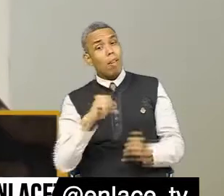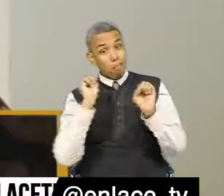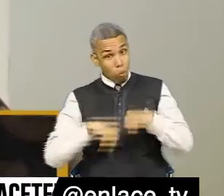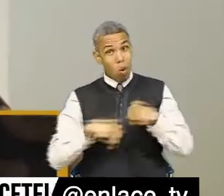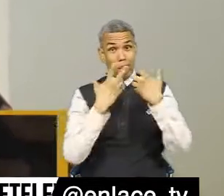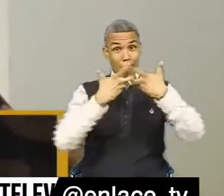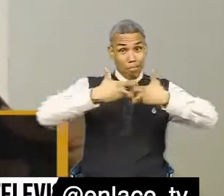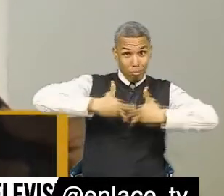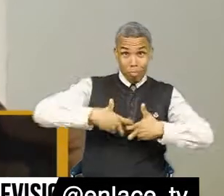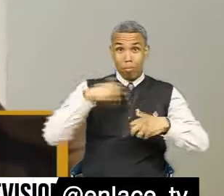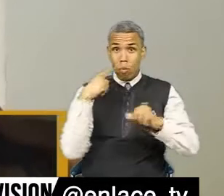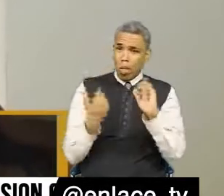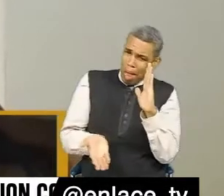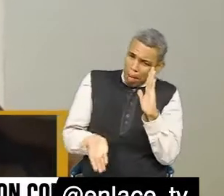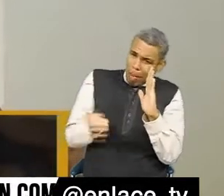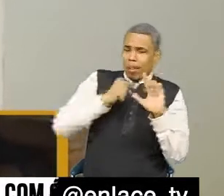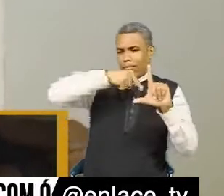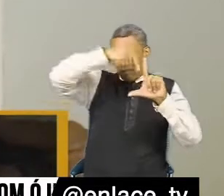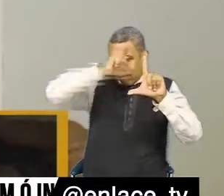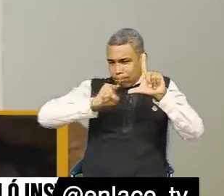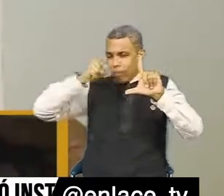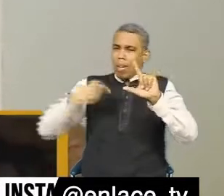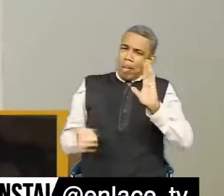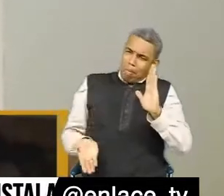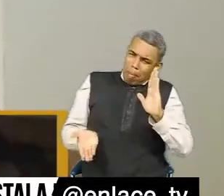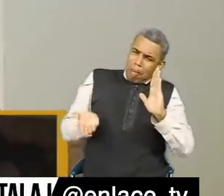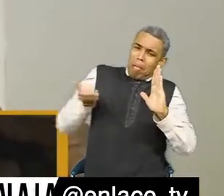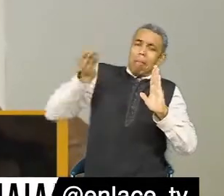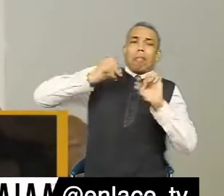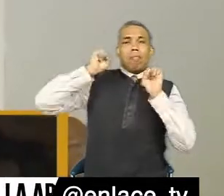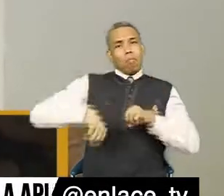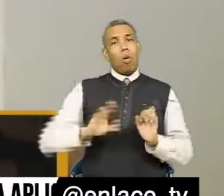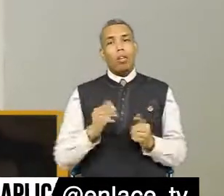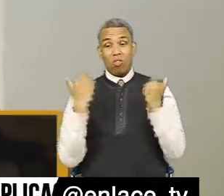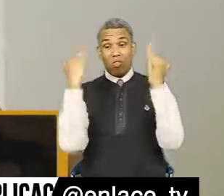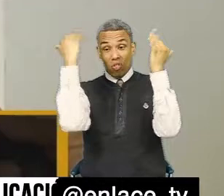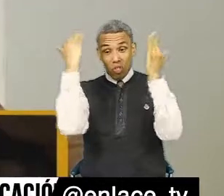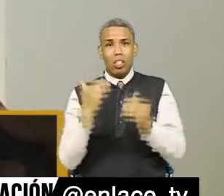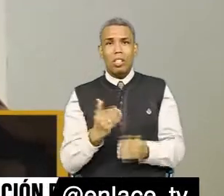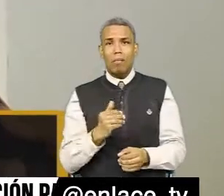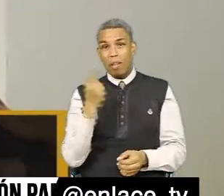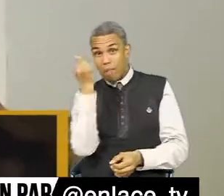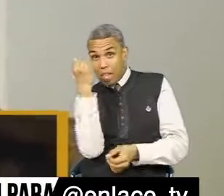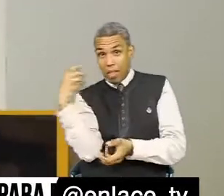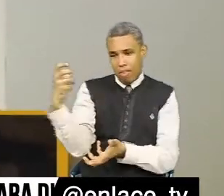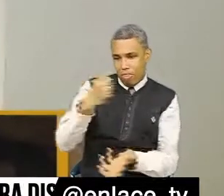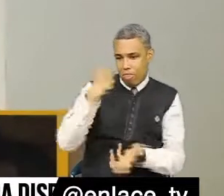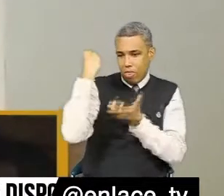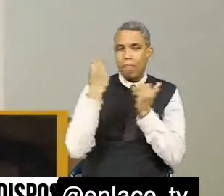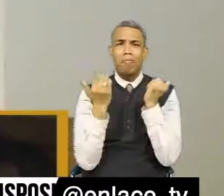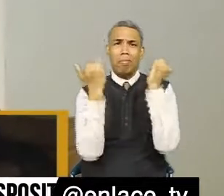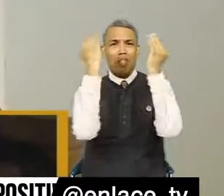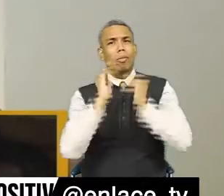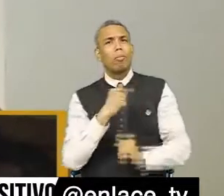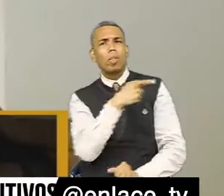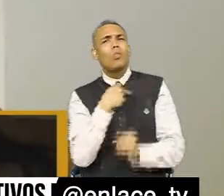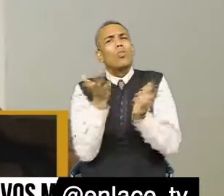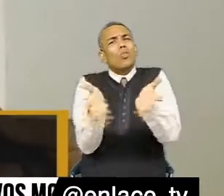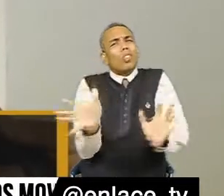manifestado a las meditaciones que revisen el juego que todos revisen la política de la conversa lización porque